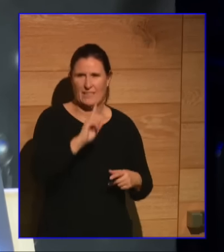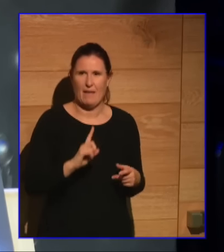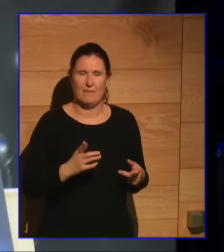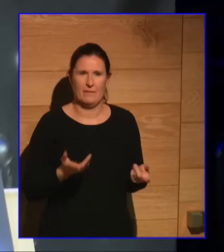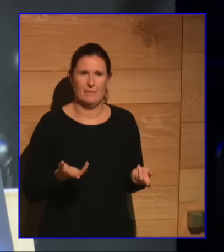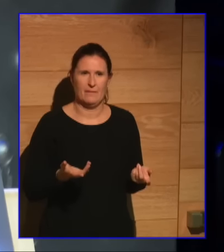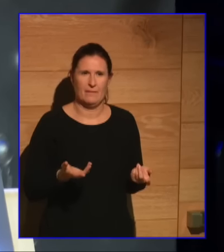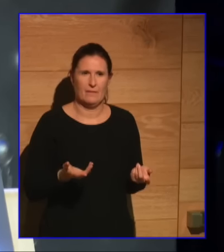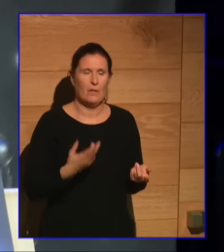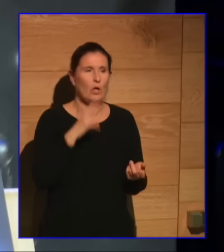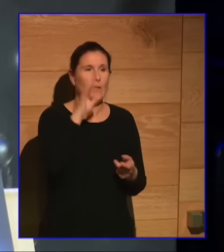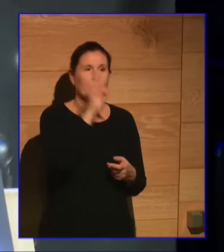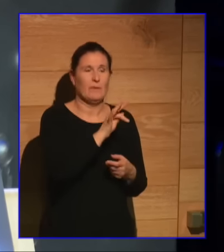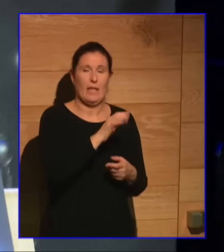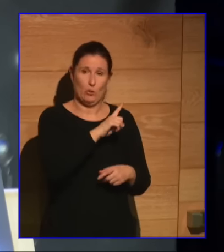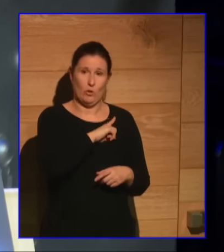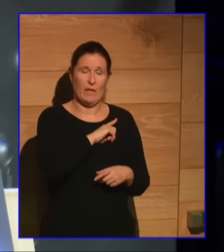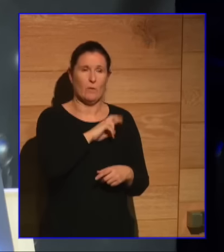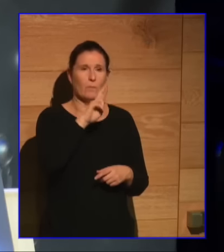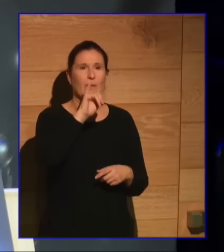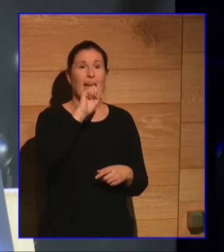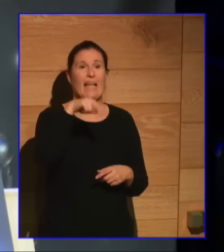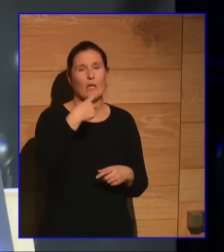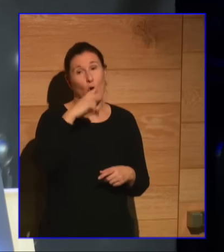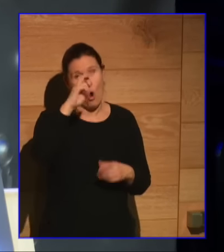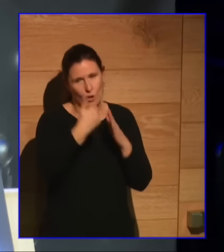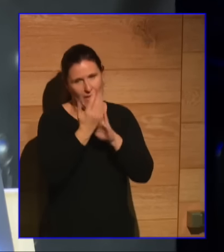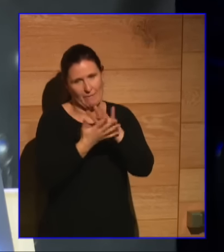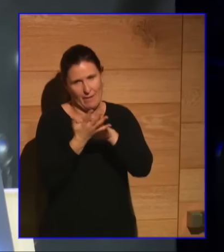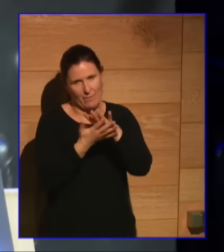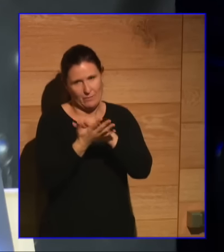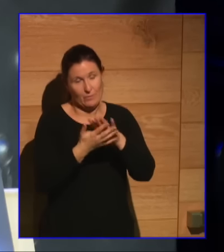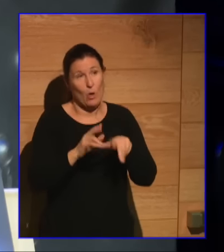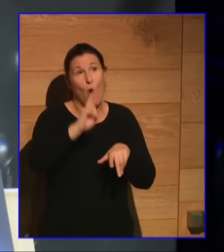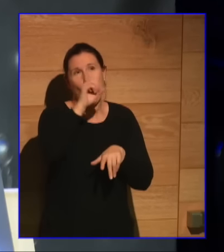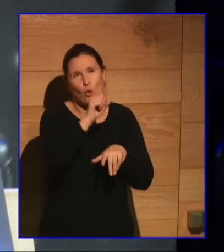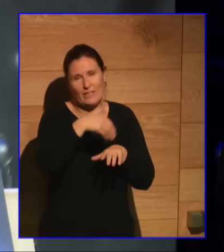ves El Soldado Ryan, por ejemplo, hablaremos de otro día. Ya veremos. Otro año.